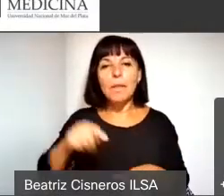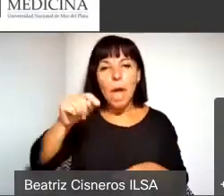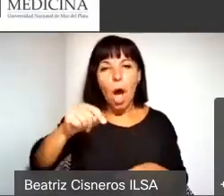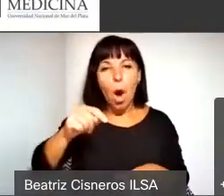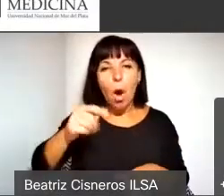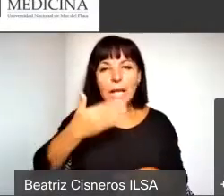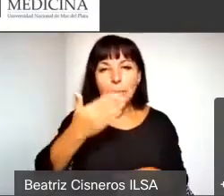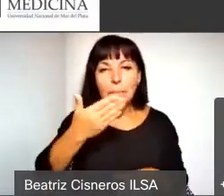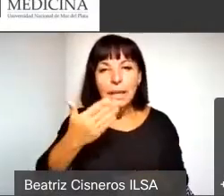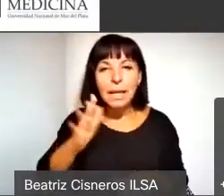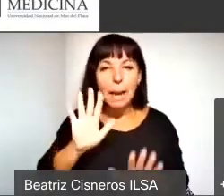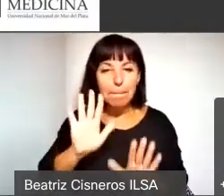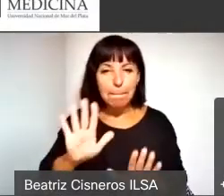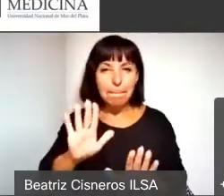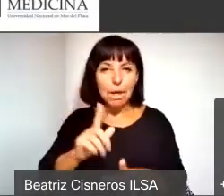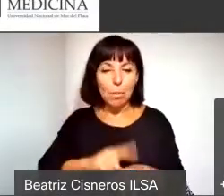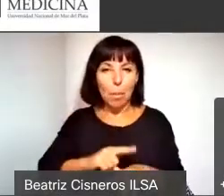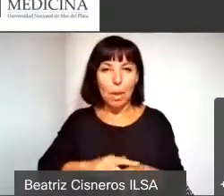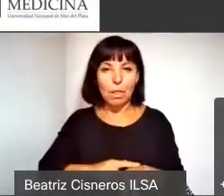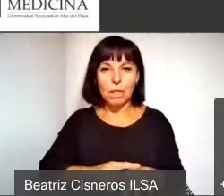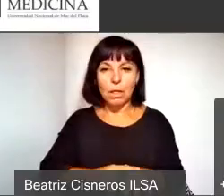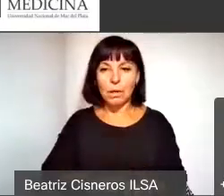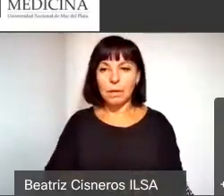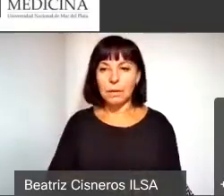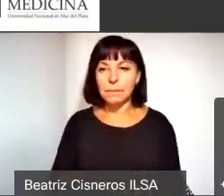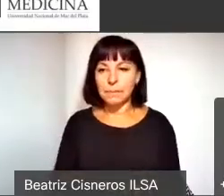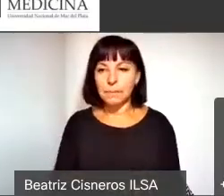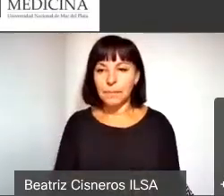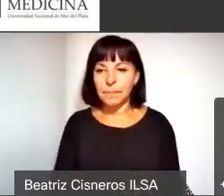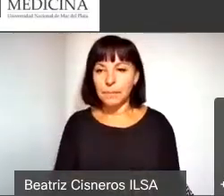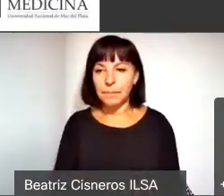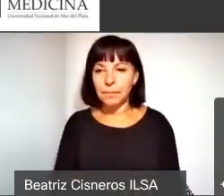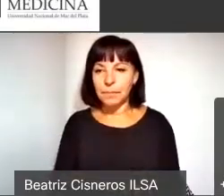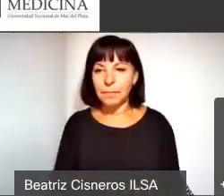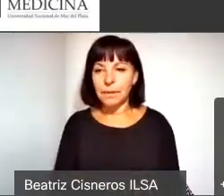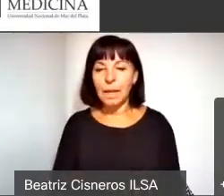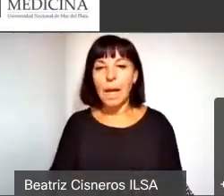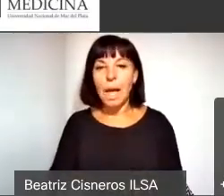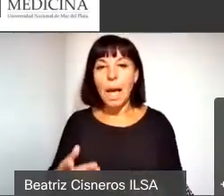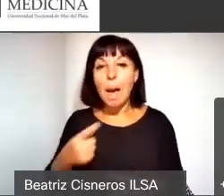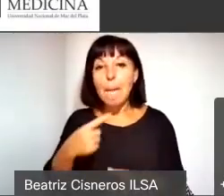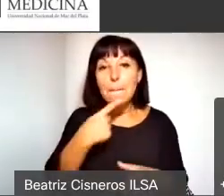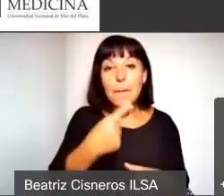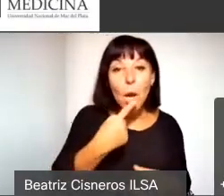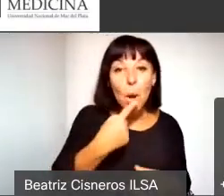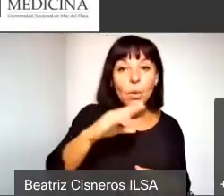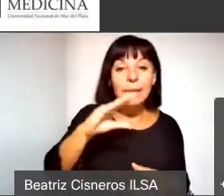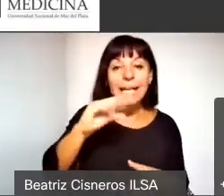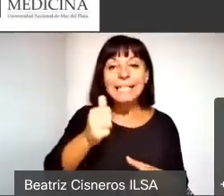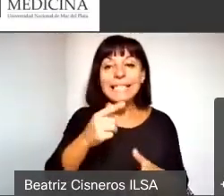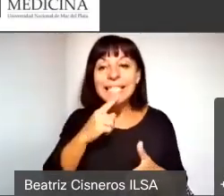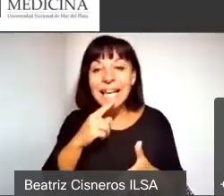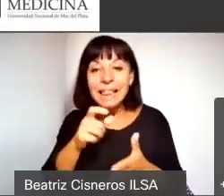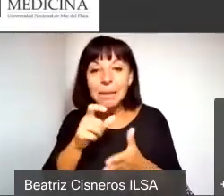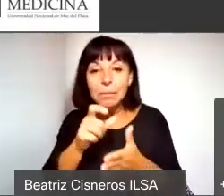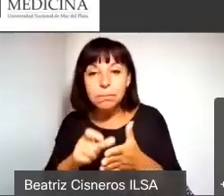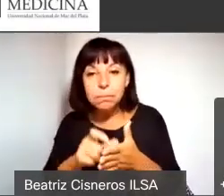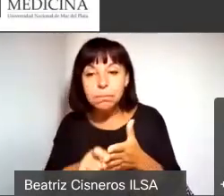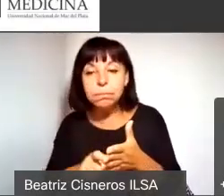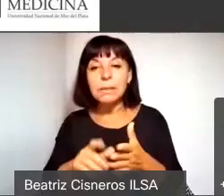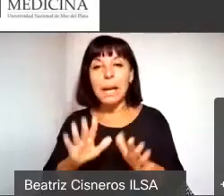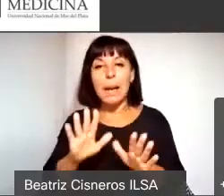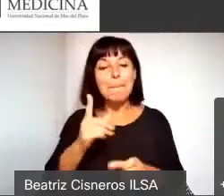que esperen un momento. Yo les diría que, porque me van llegando preguntas en el chat, que ya un poco se los dije, traten de ir escuchando